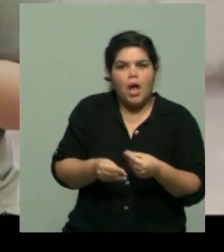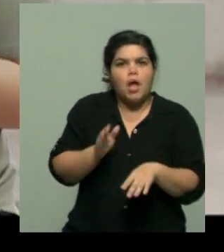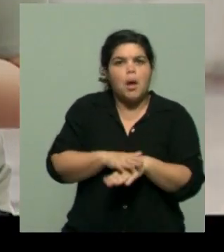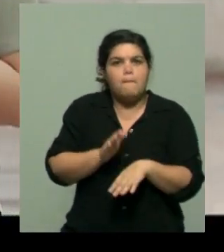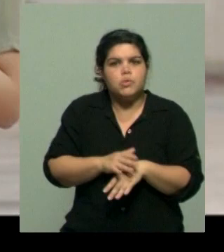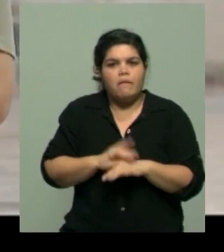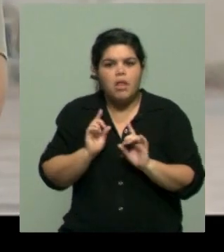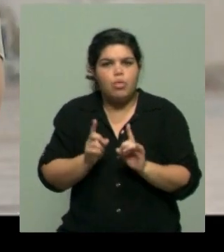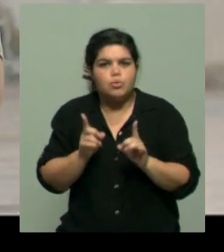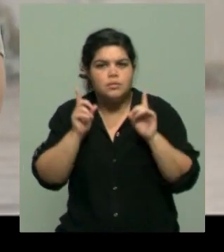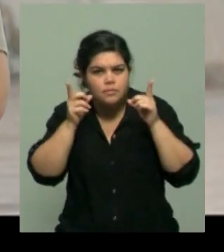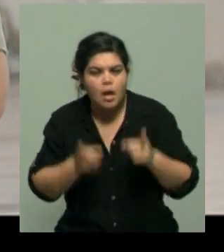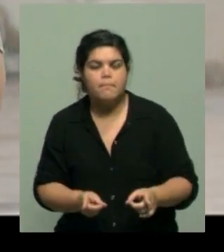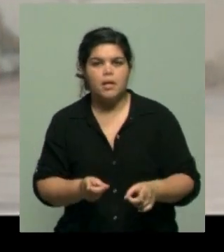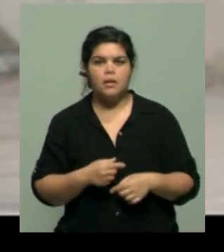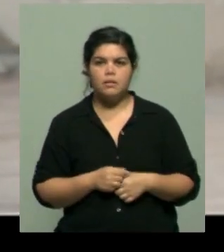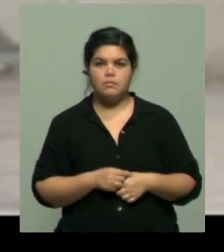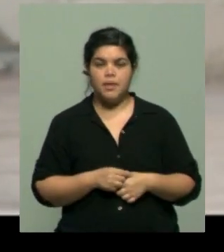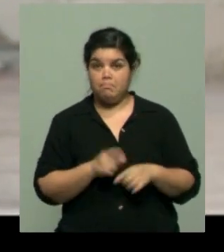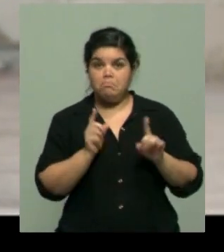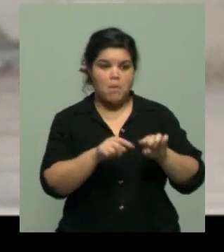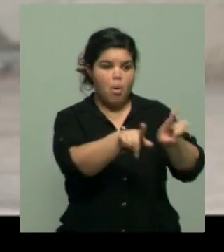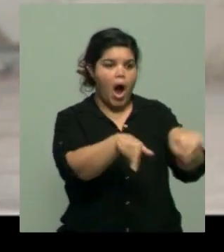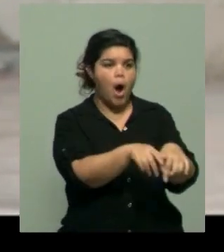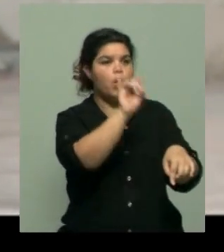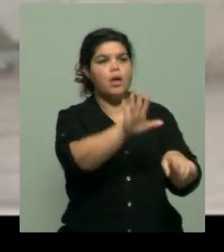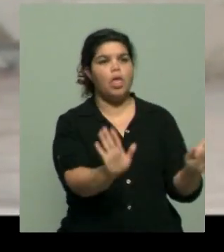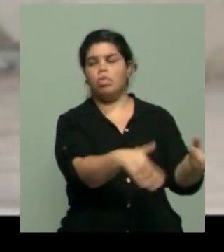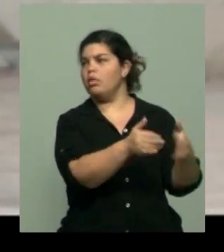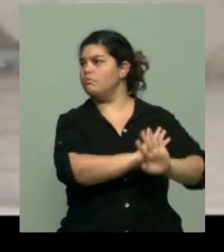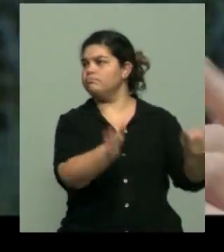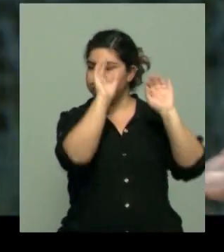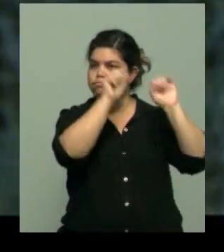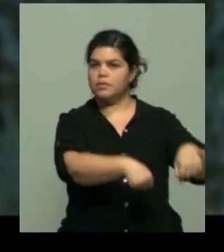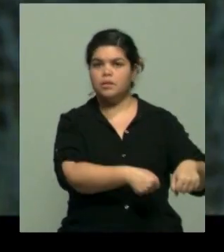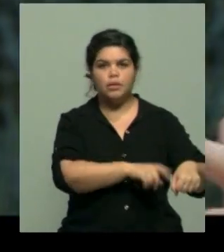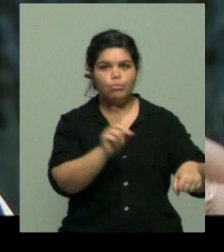casa y hago otra cosa. No, el docente sigue trabajando en su casa, corrigiendo cuadernos,